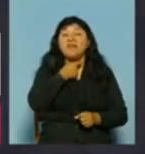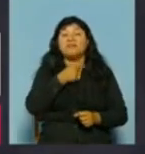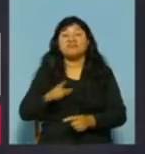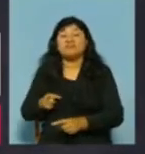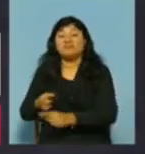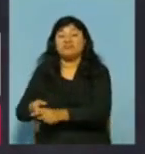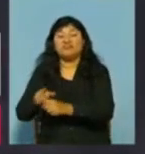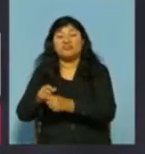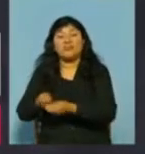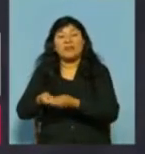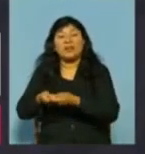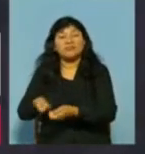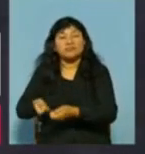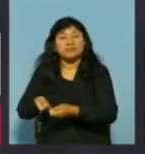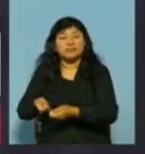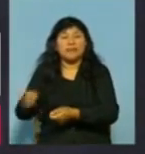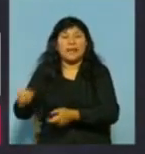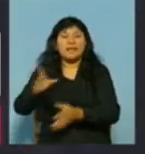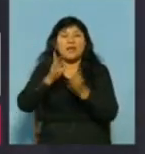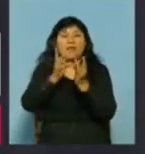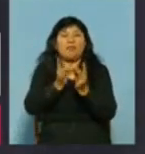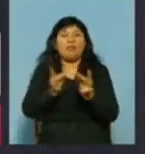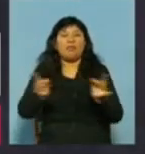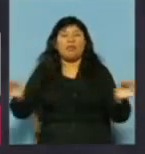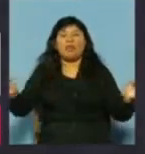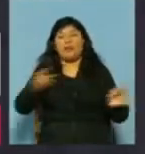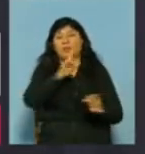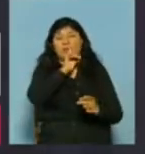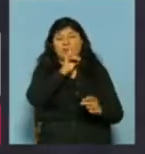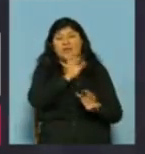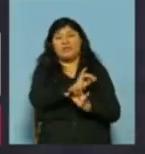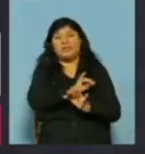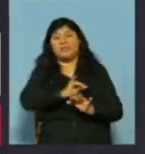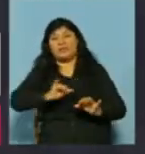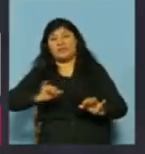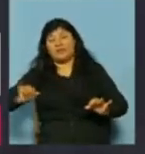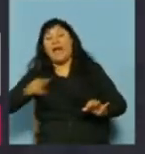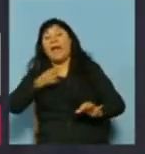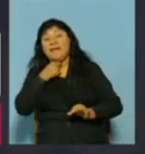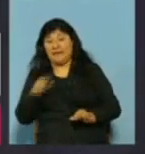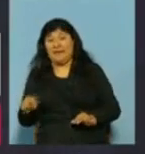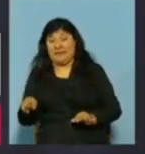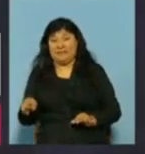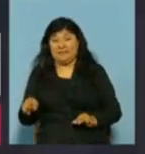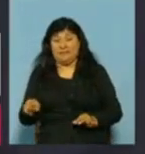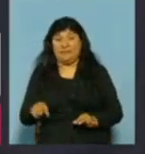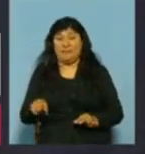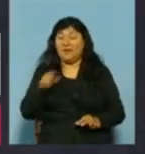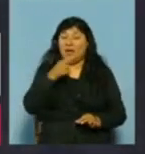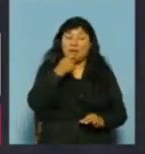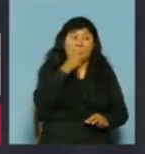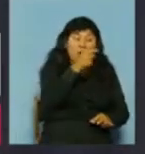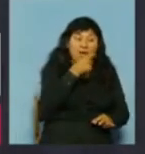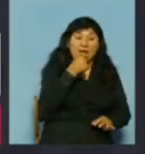es un muy mal precedente, un muy mal precedente. Vos hablás, yo te inicio una causa.